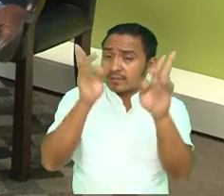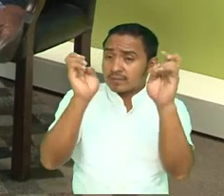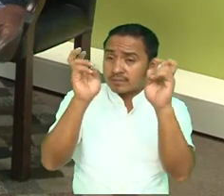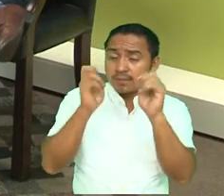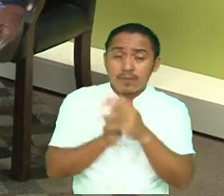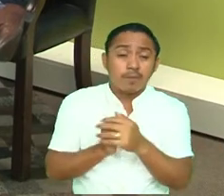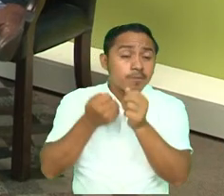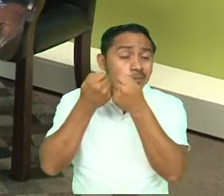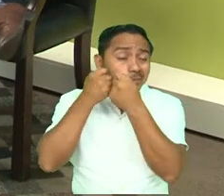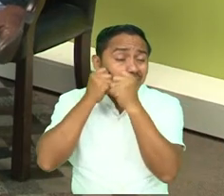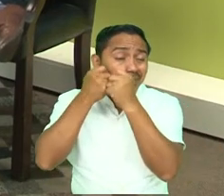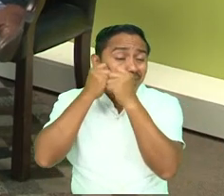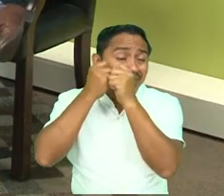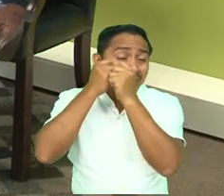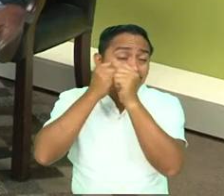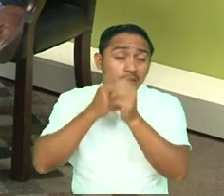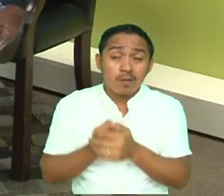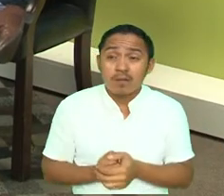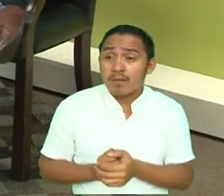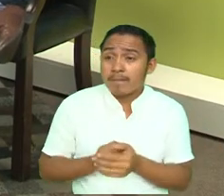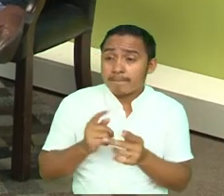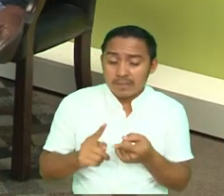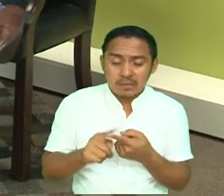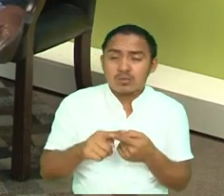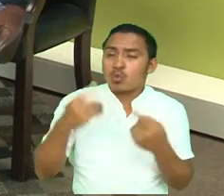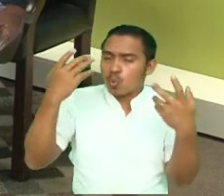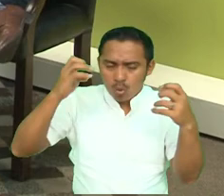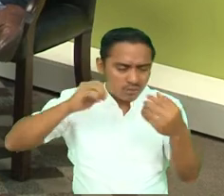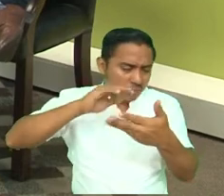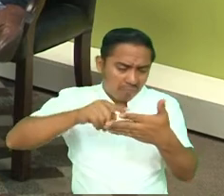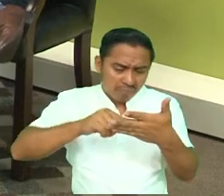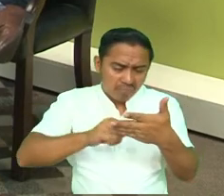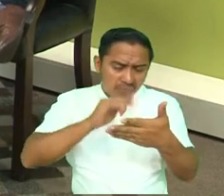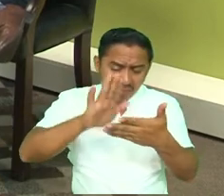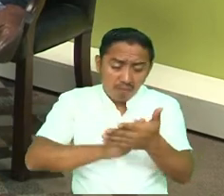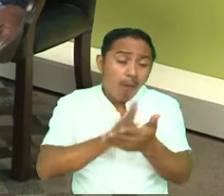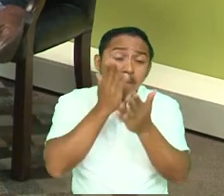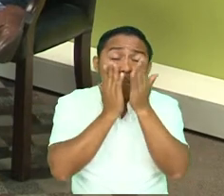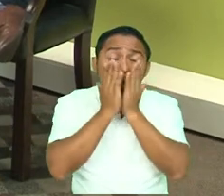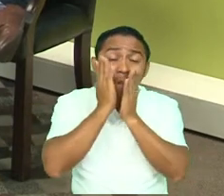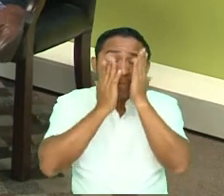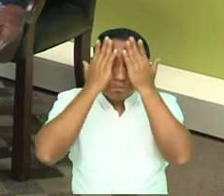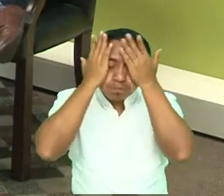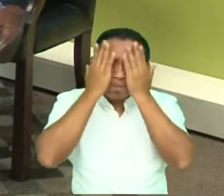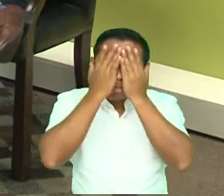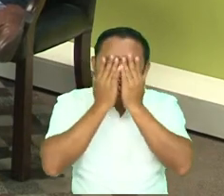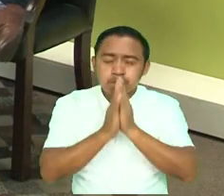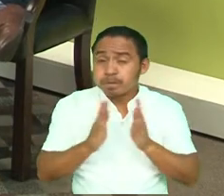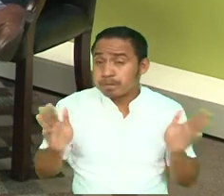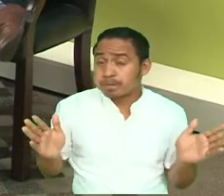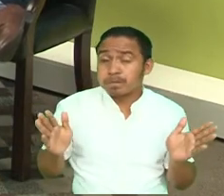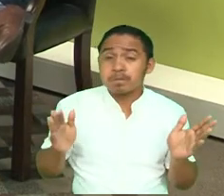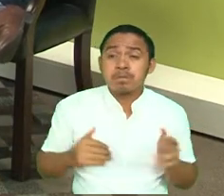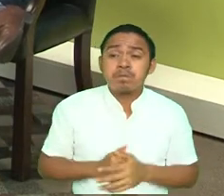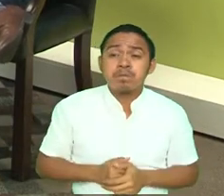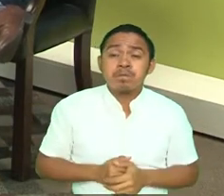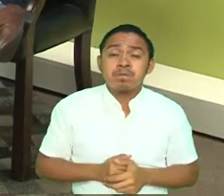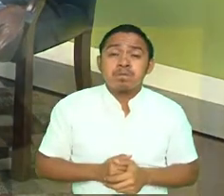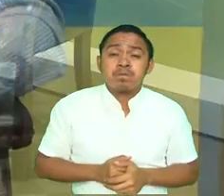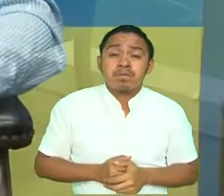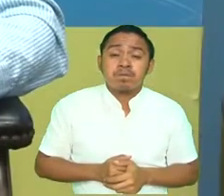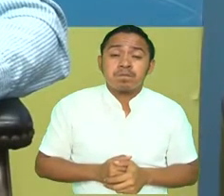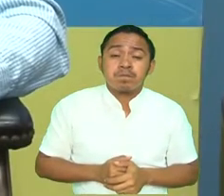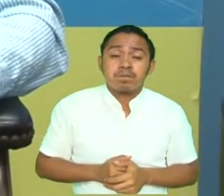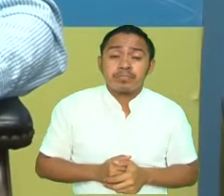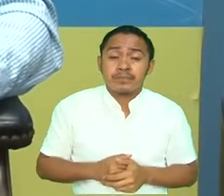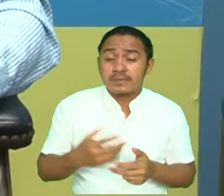de las espinillas con usted. El día de ayer. Que viene que se echan limón, se echan hasta vinagre, se echan un montón de... hasta tipo de